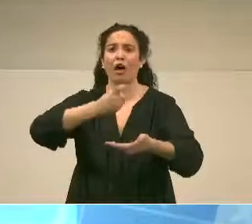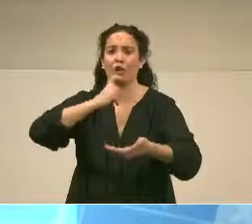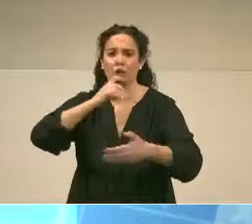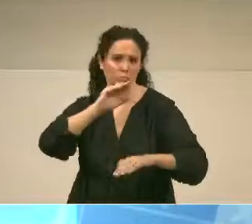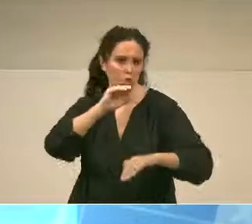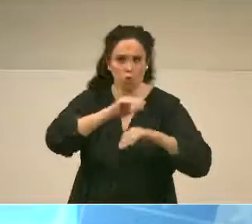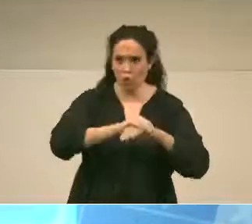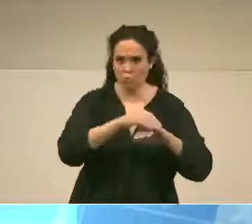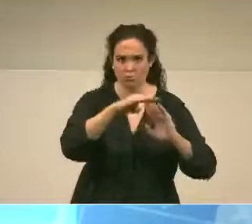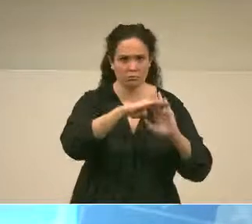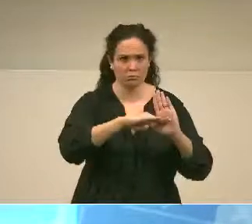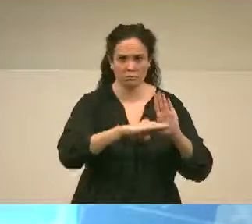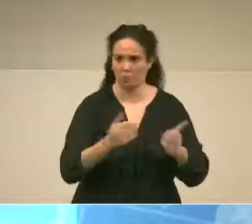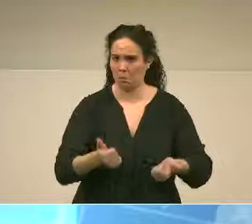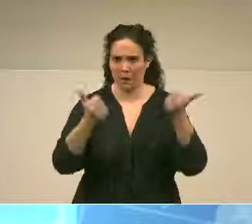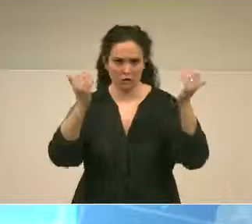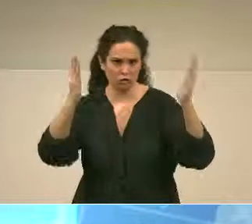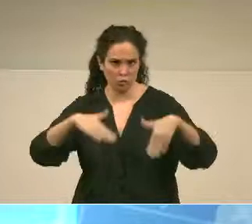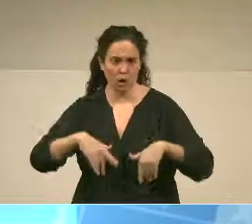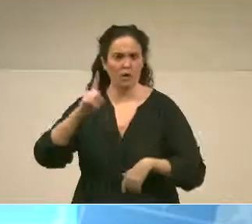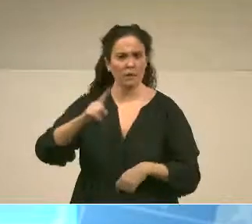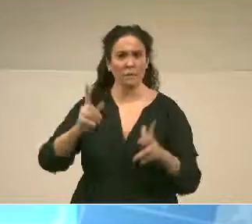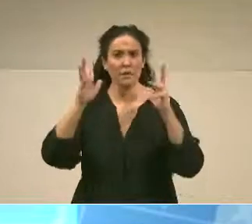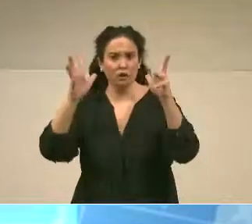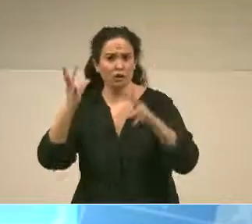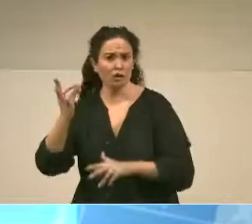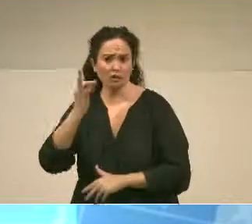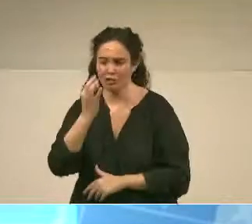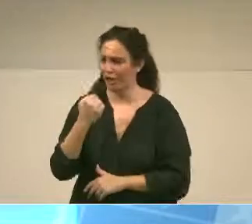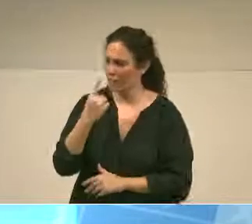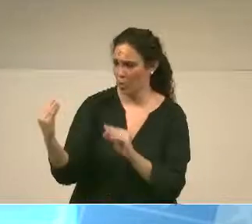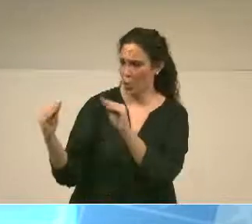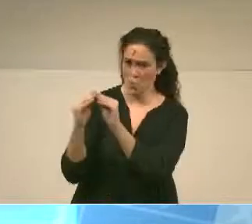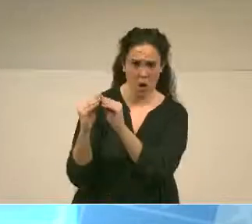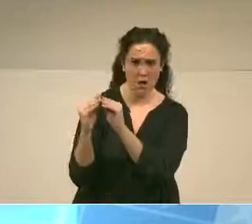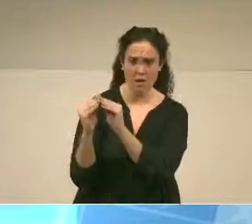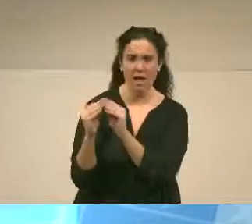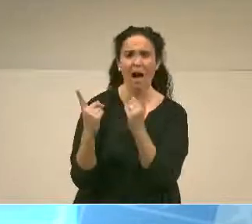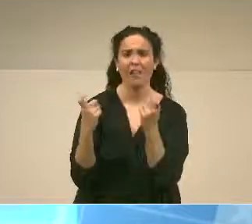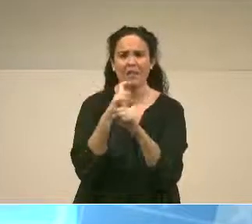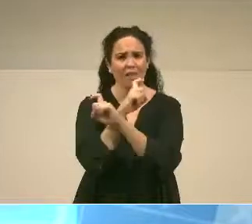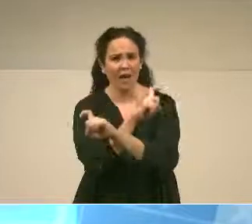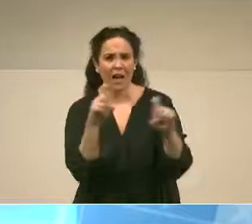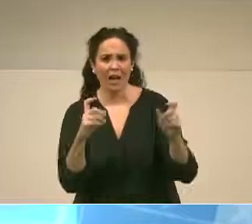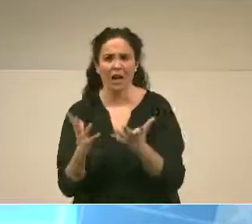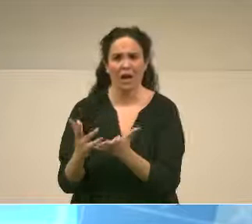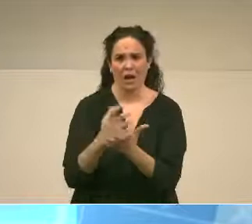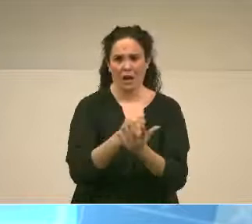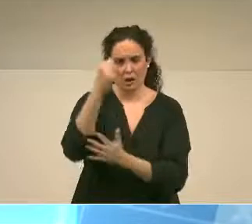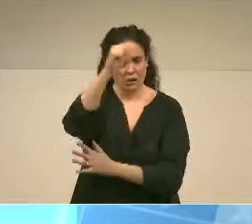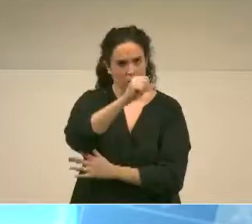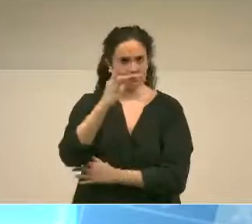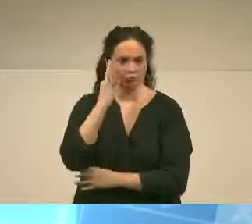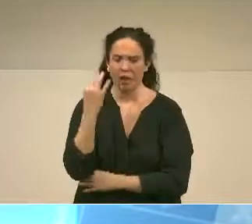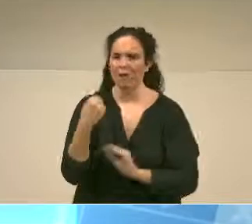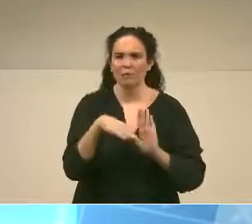y creemos, como dice la consejera permanentemente, que es el momento de recordarnos a todos y a todas que debemos